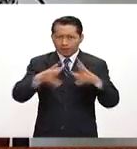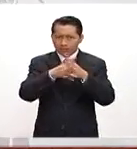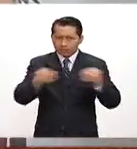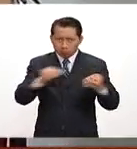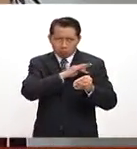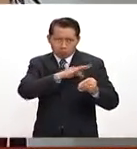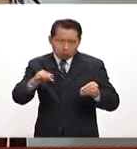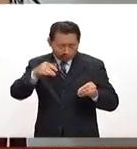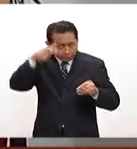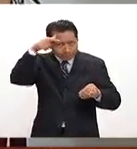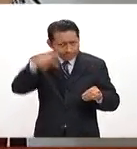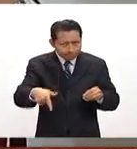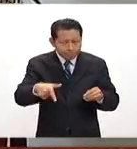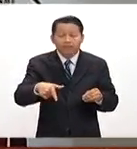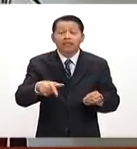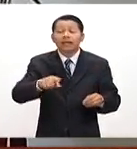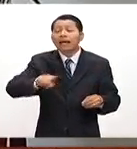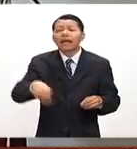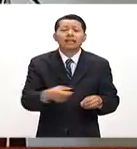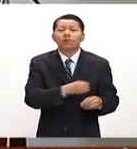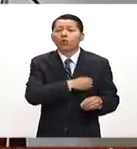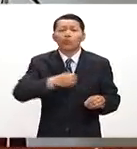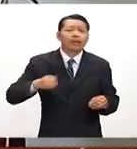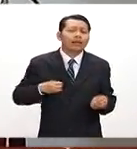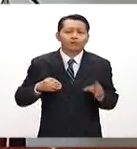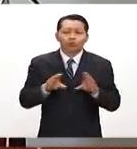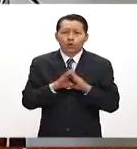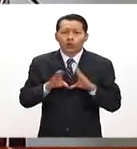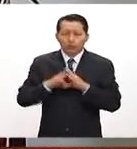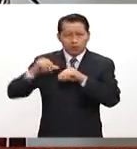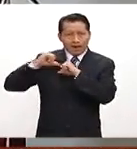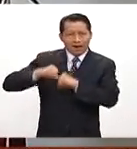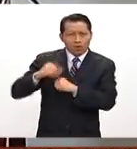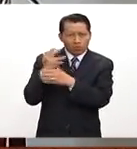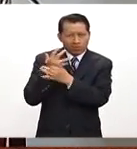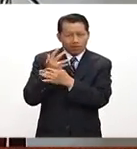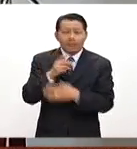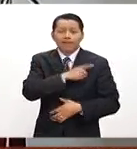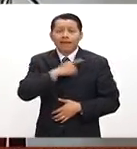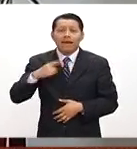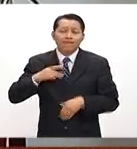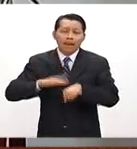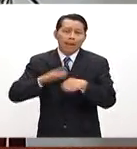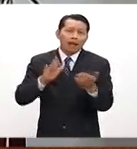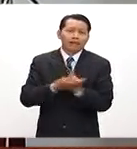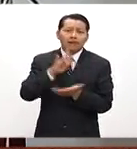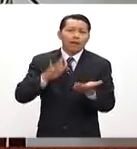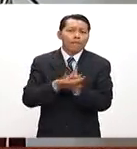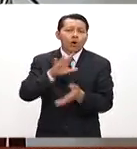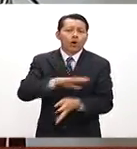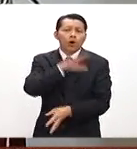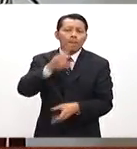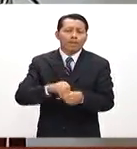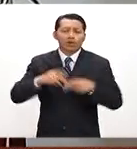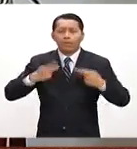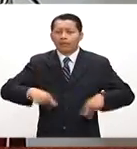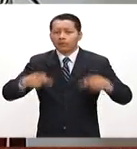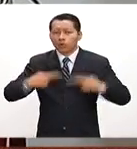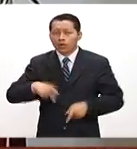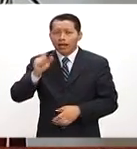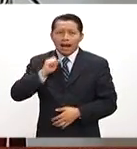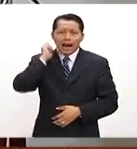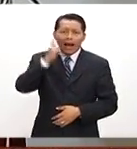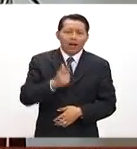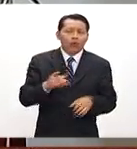localizadas. Es obligación de las autoridades brindar el mayor apoyo posible a toda persona que se